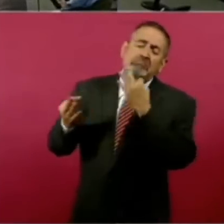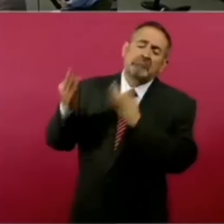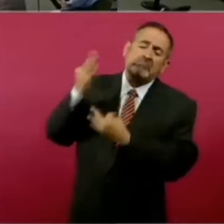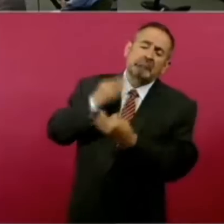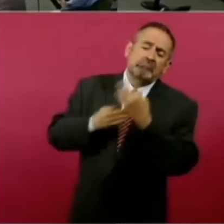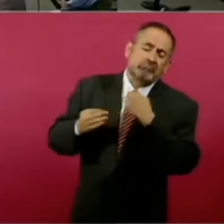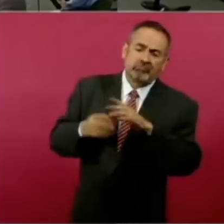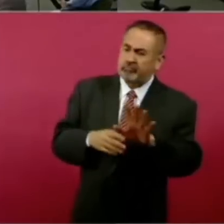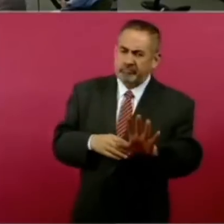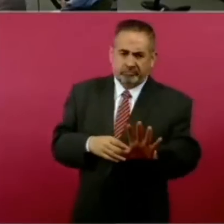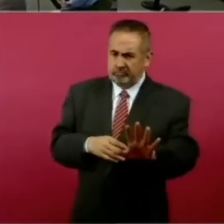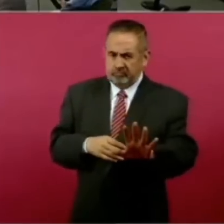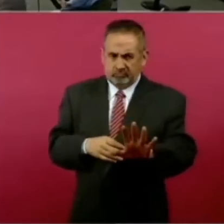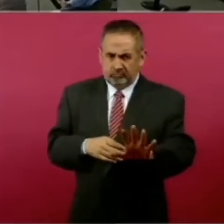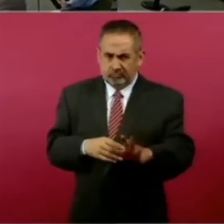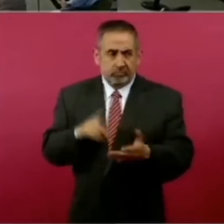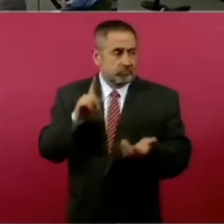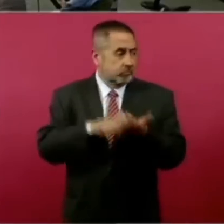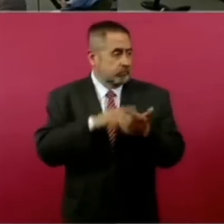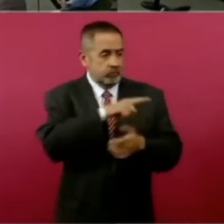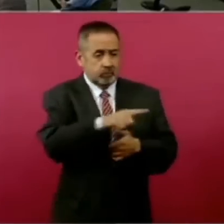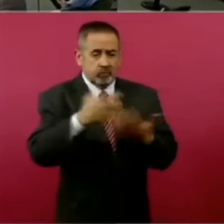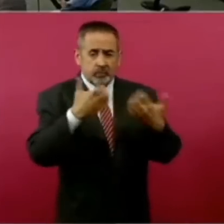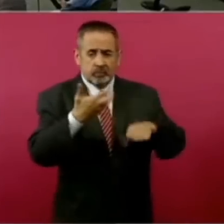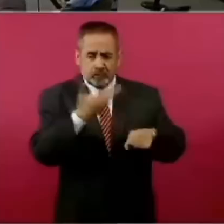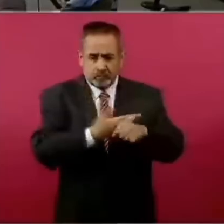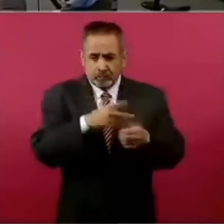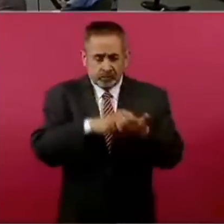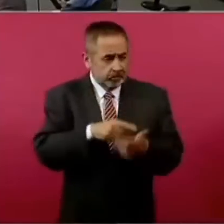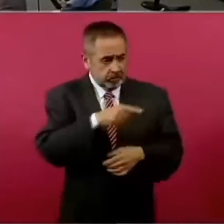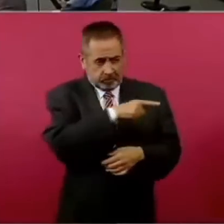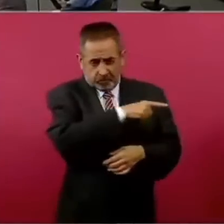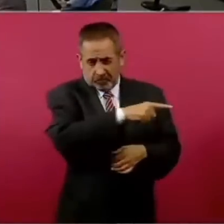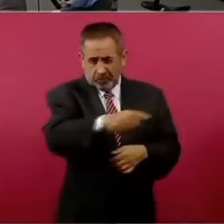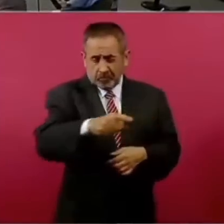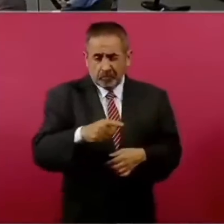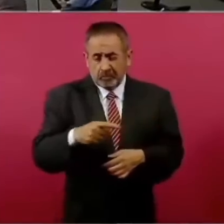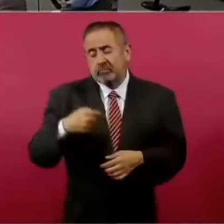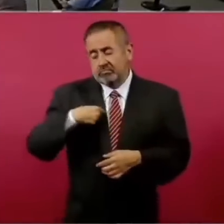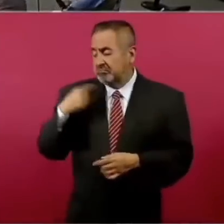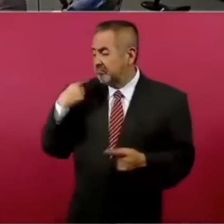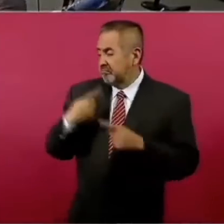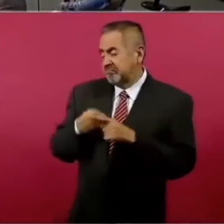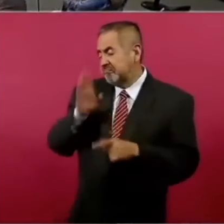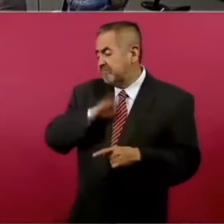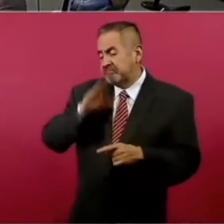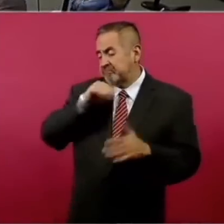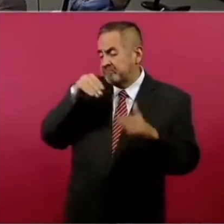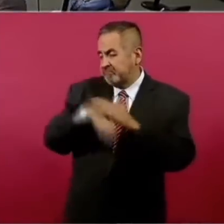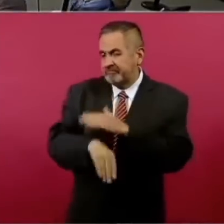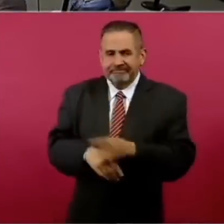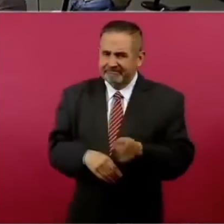porque no hay un empresario, no hay un comerciante que pueda decir que le ha ido mal.